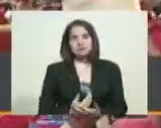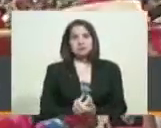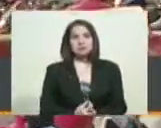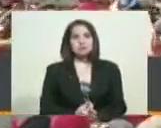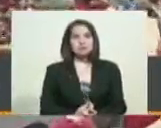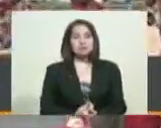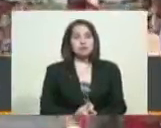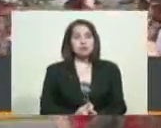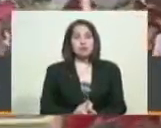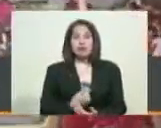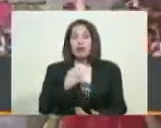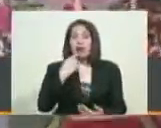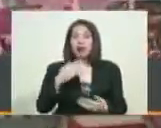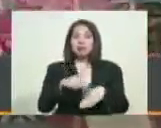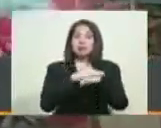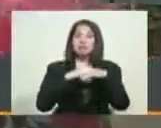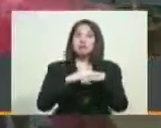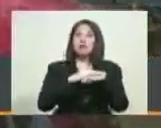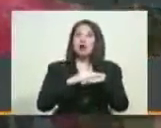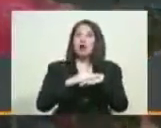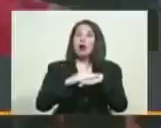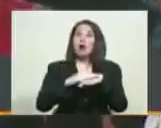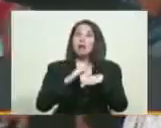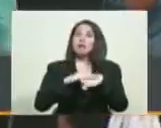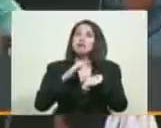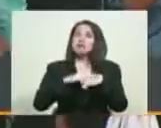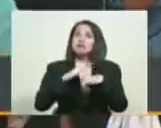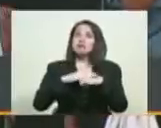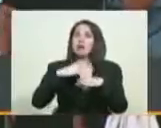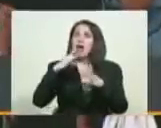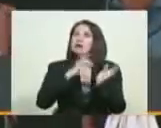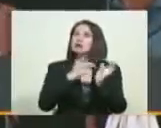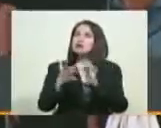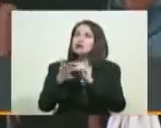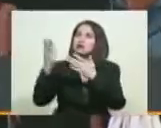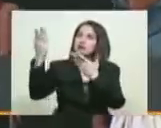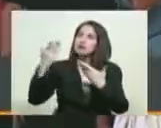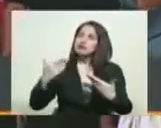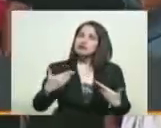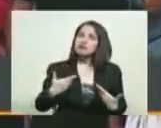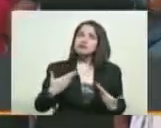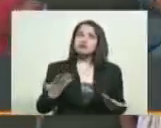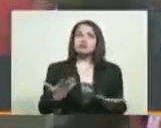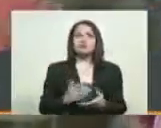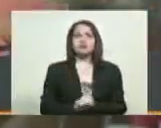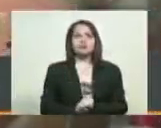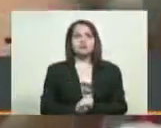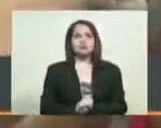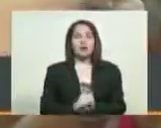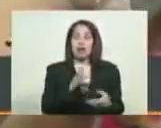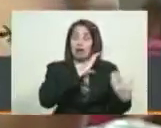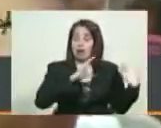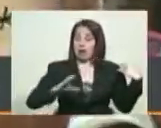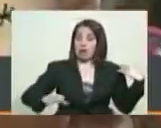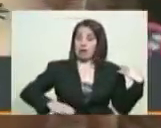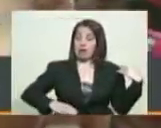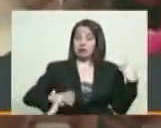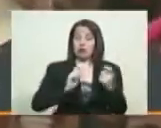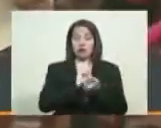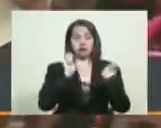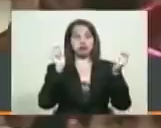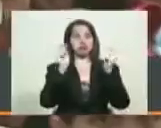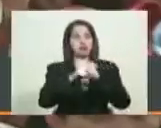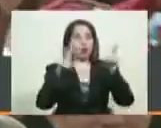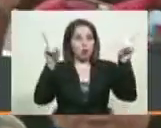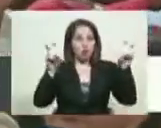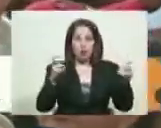Y le pido a nuestro Señor Jesús, Jesús de Galilea, el Cristo Redentor, el Cristo de